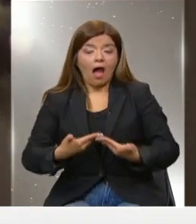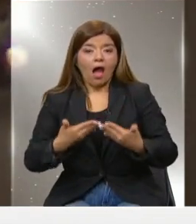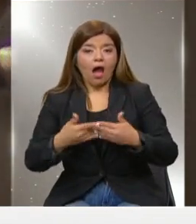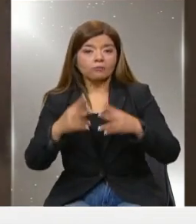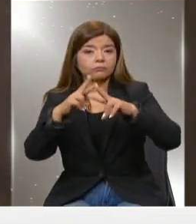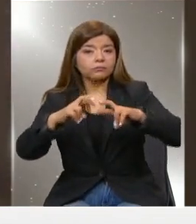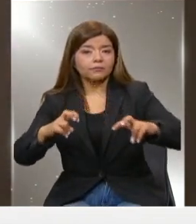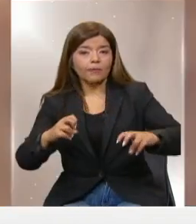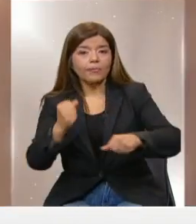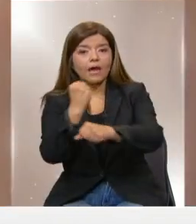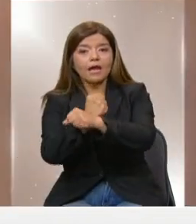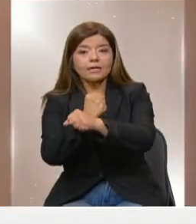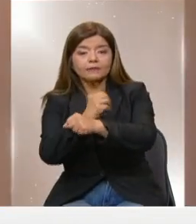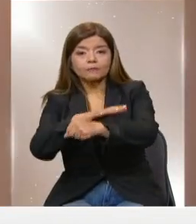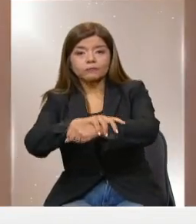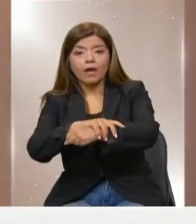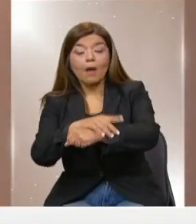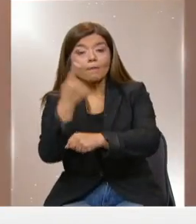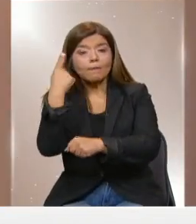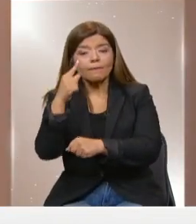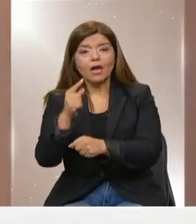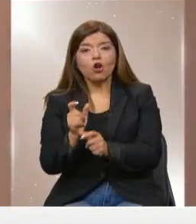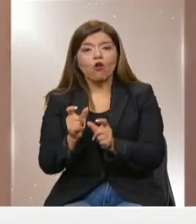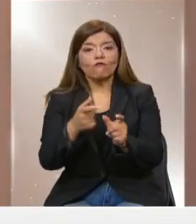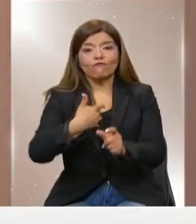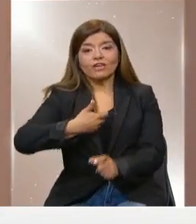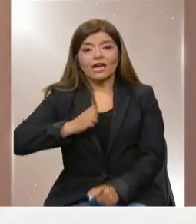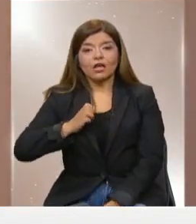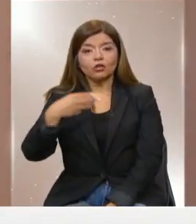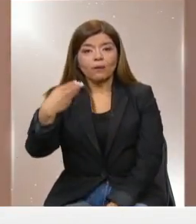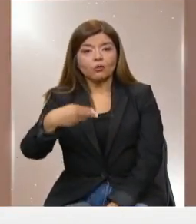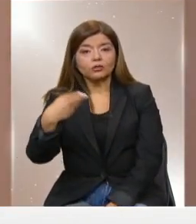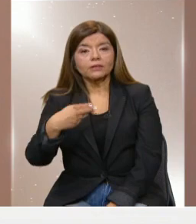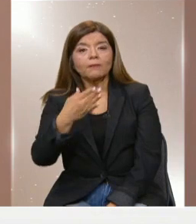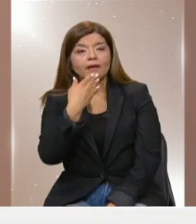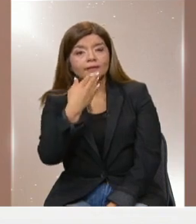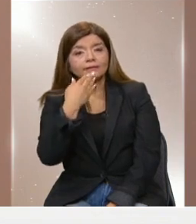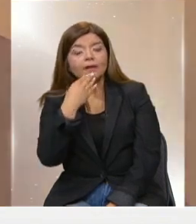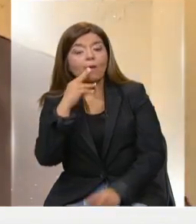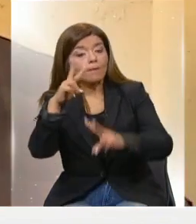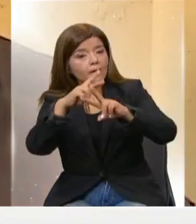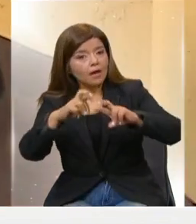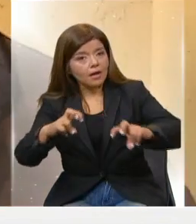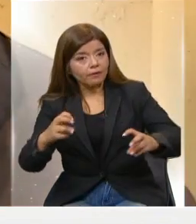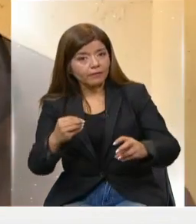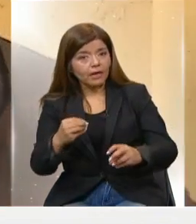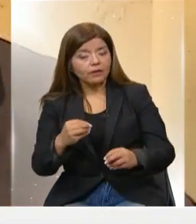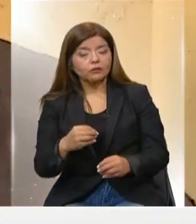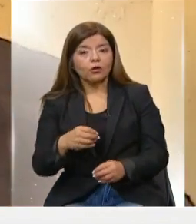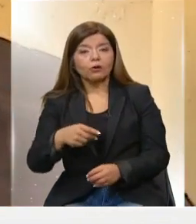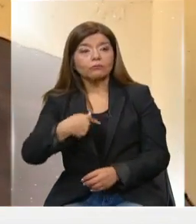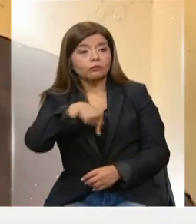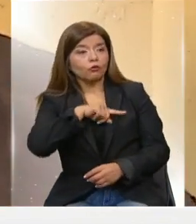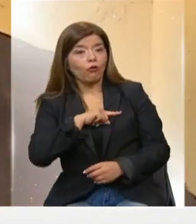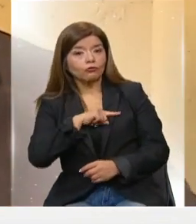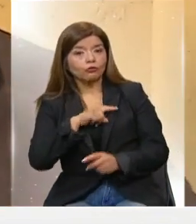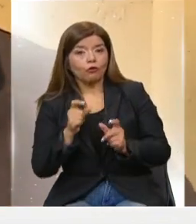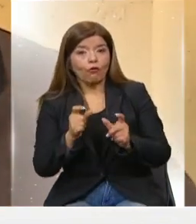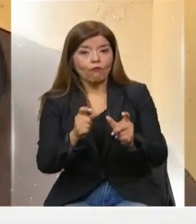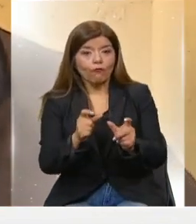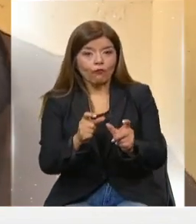Sin embargo, los fiscalizadores municipales también son blanco de la indagatoria penal. Resulta que pasamos nosotros detenidos por